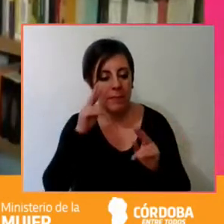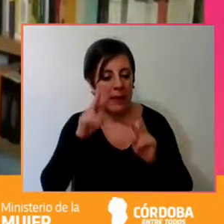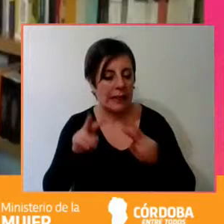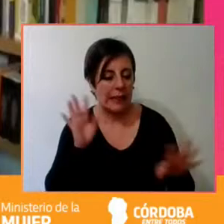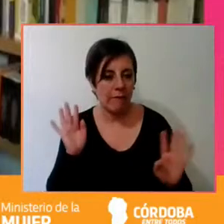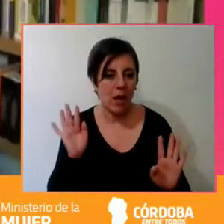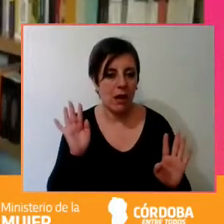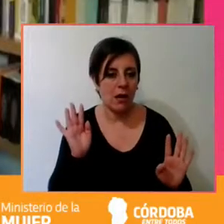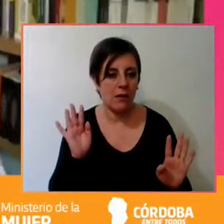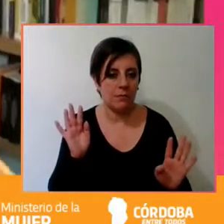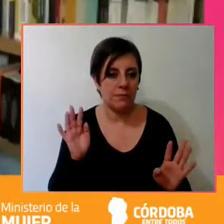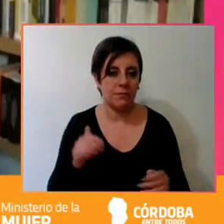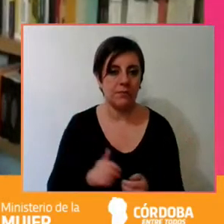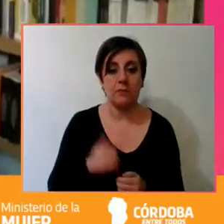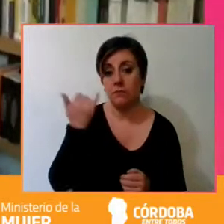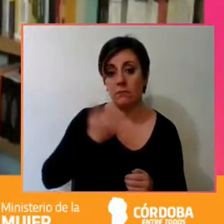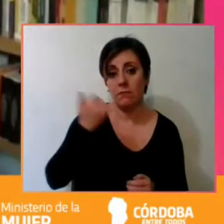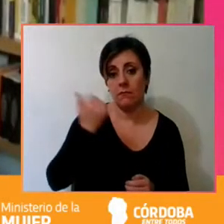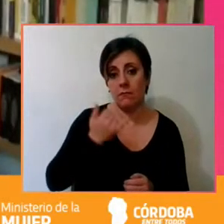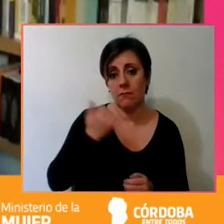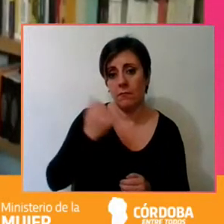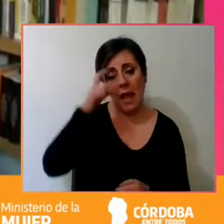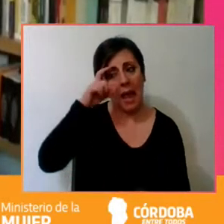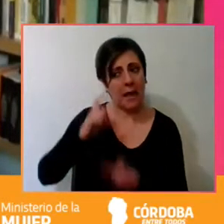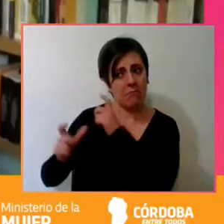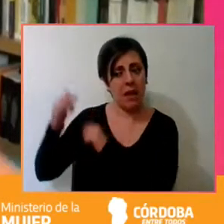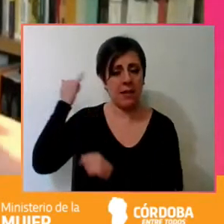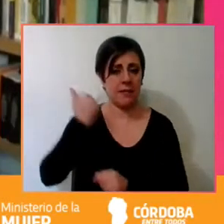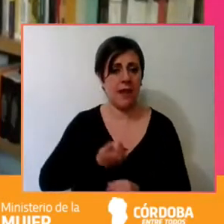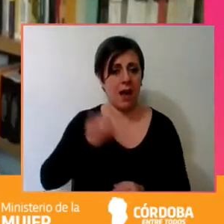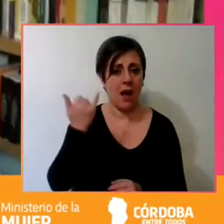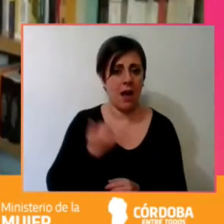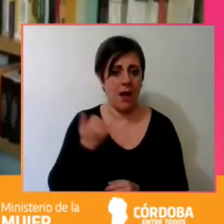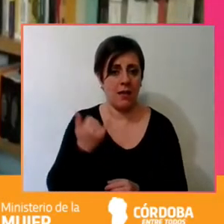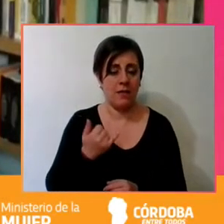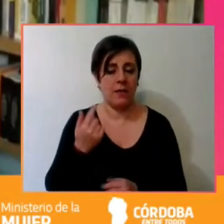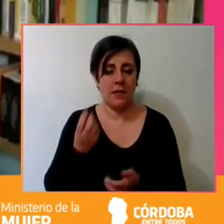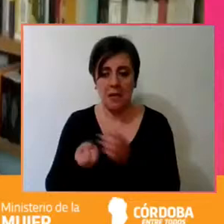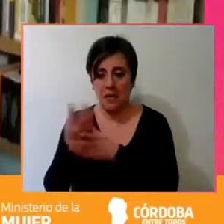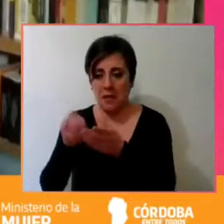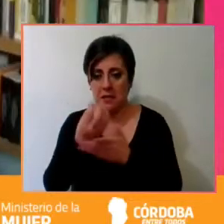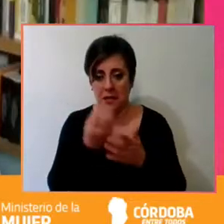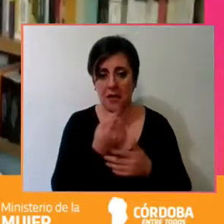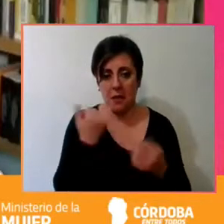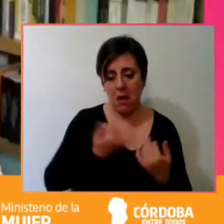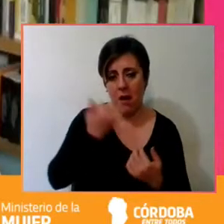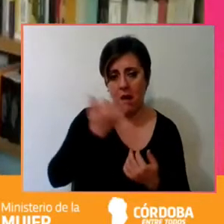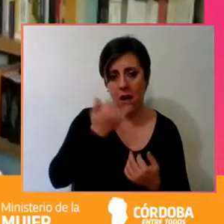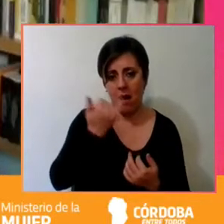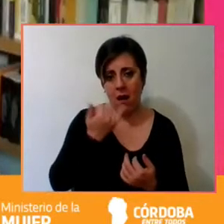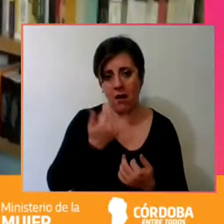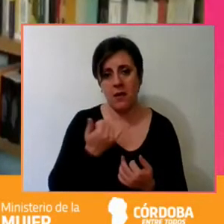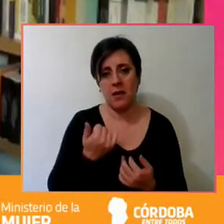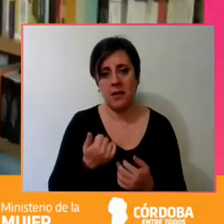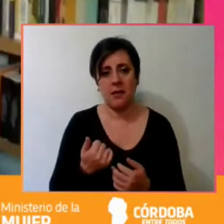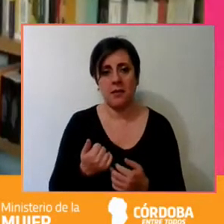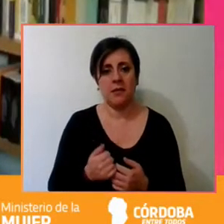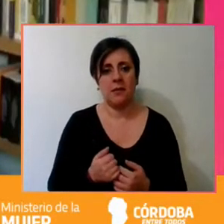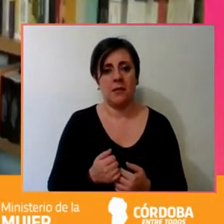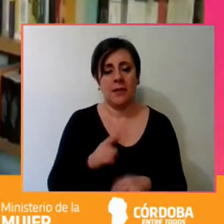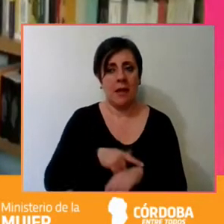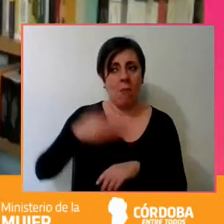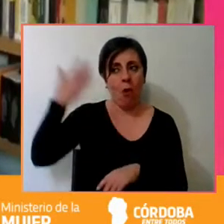Afortunadamente tenemos muchas experiencias, muchas iniciativas que se han puesto a jugar desde hace